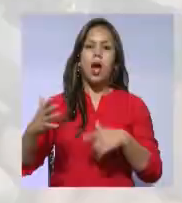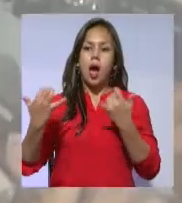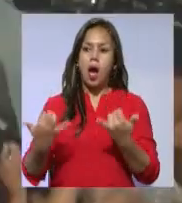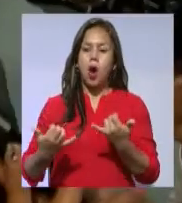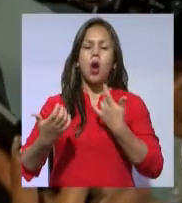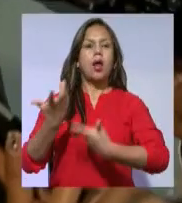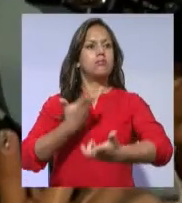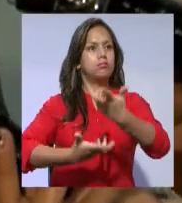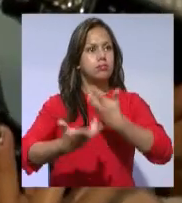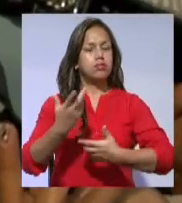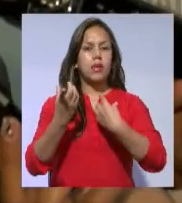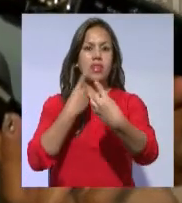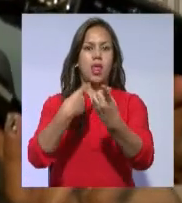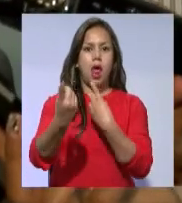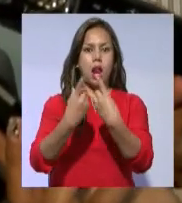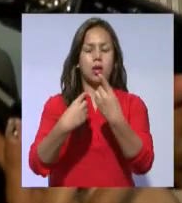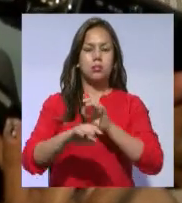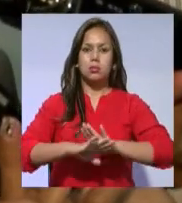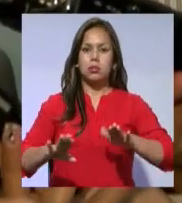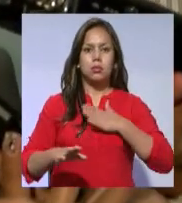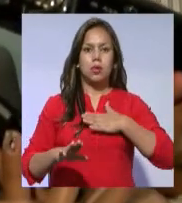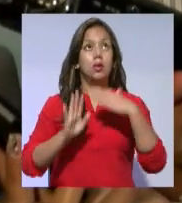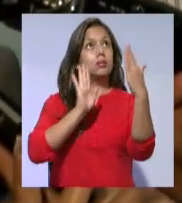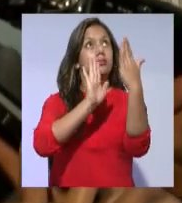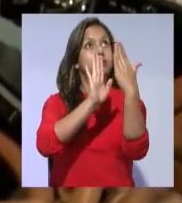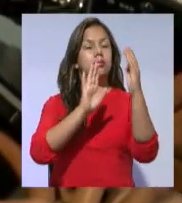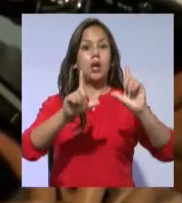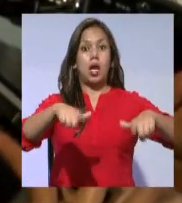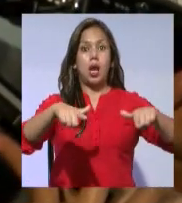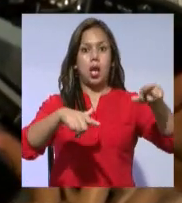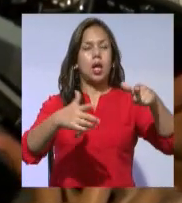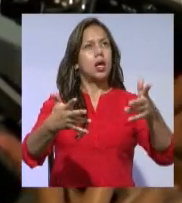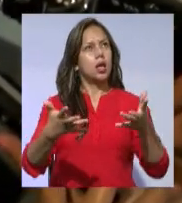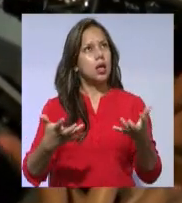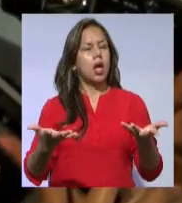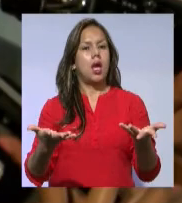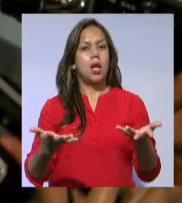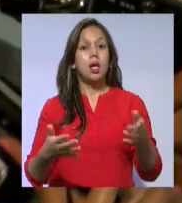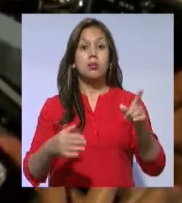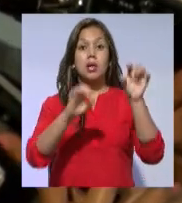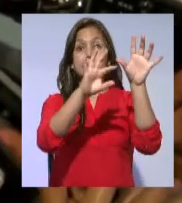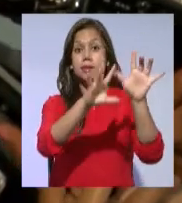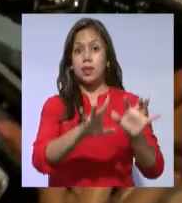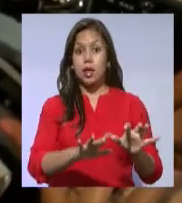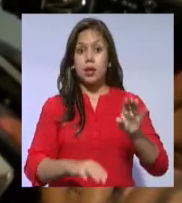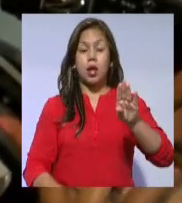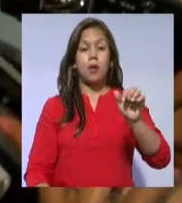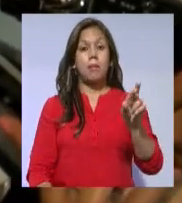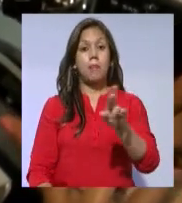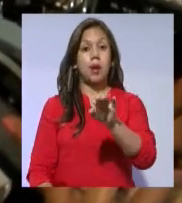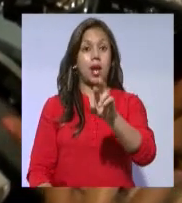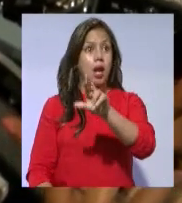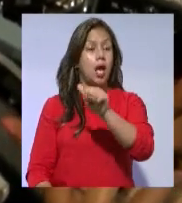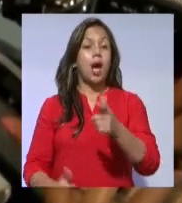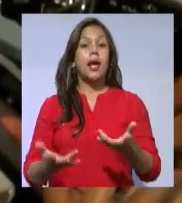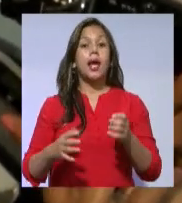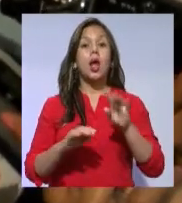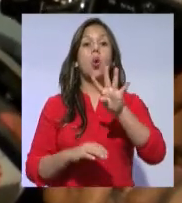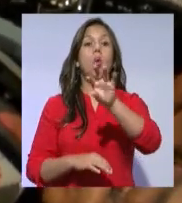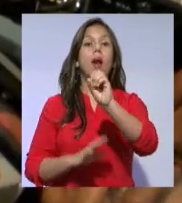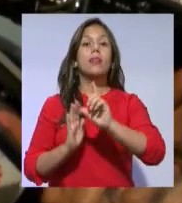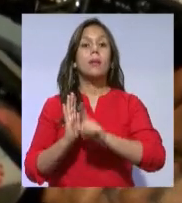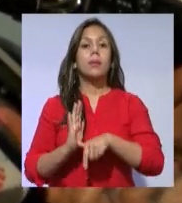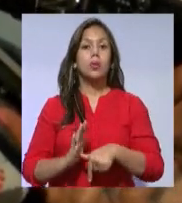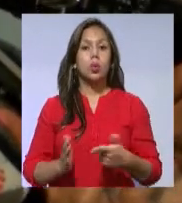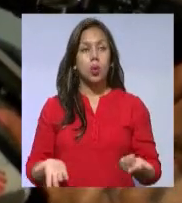dialogar he intentado comunicarme con el presidente de la republica lamentablemente el el secretario barrera nos dio apenas 40 minutos para comprender